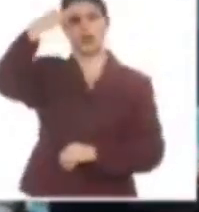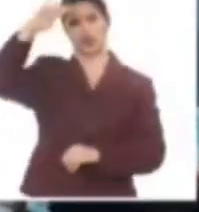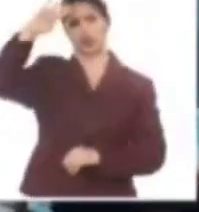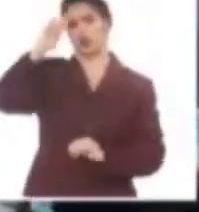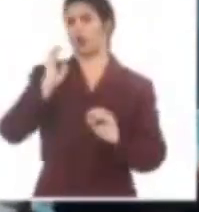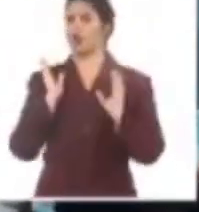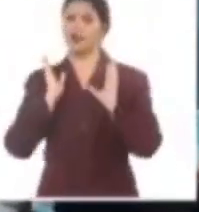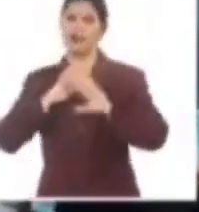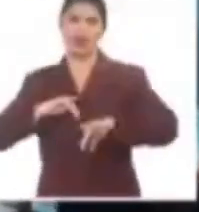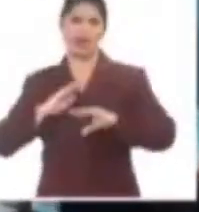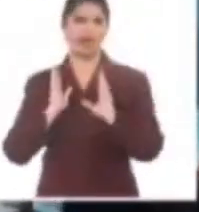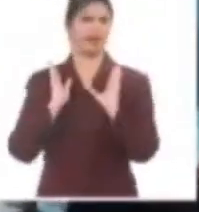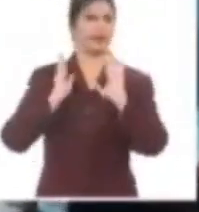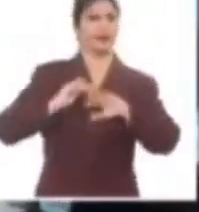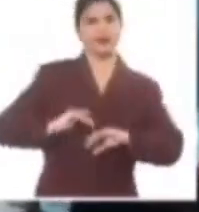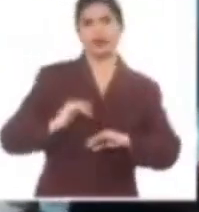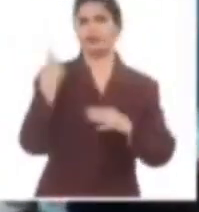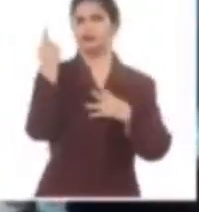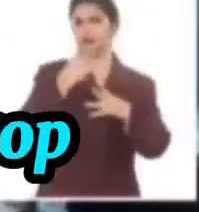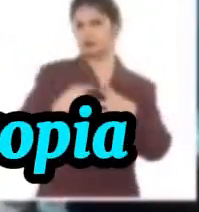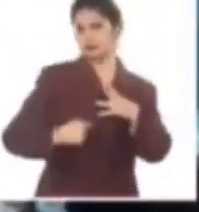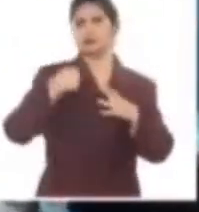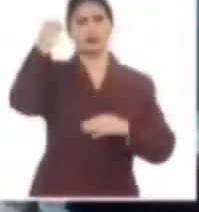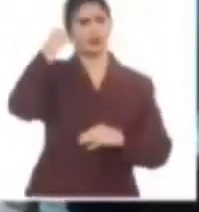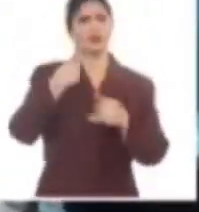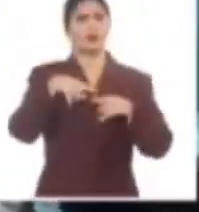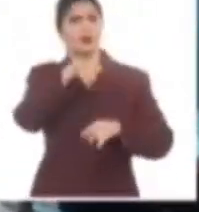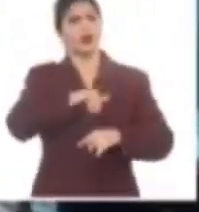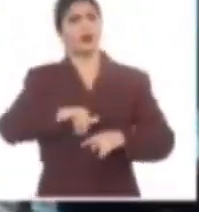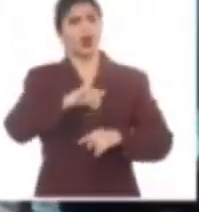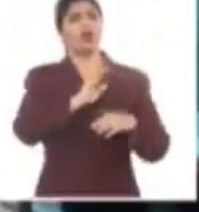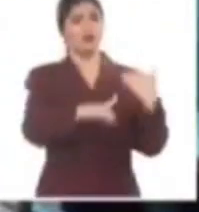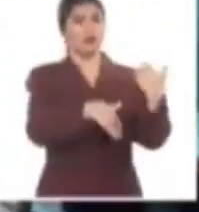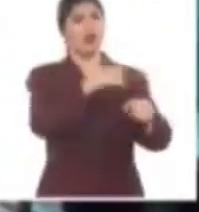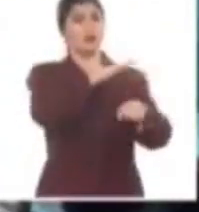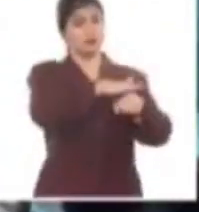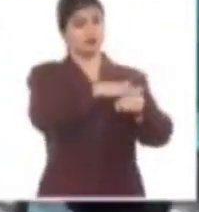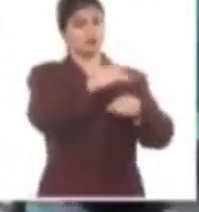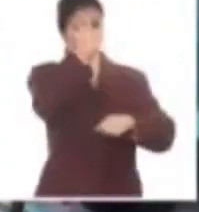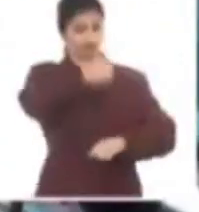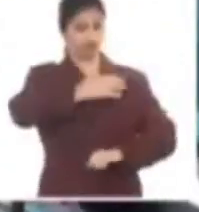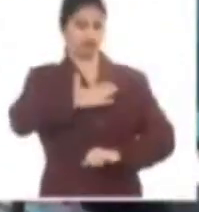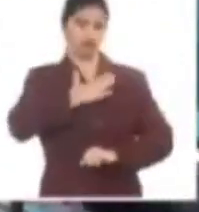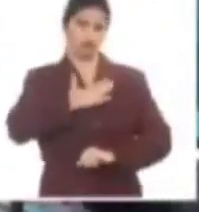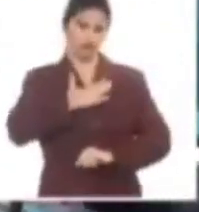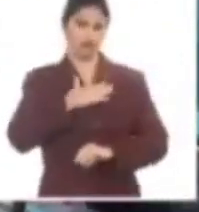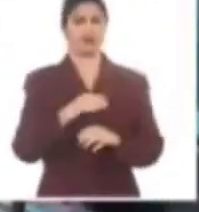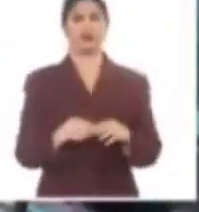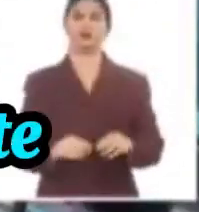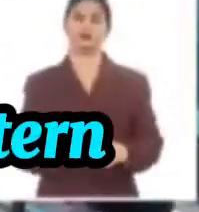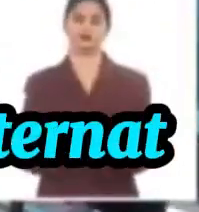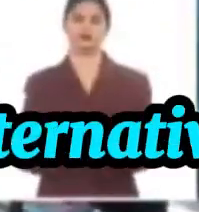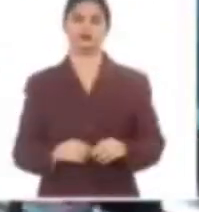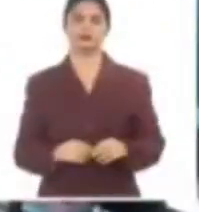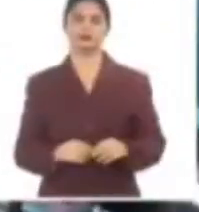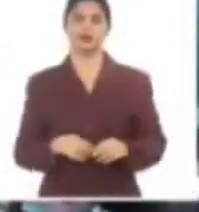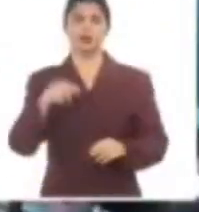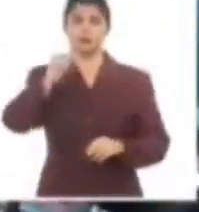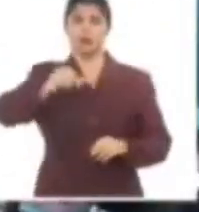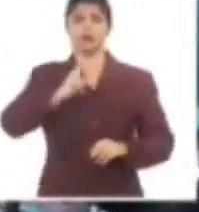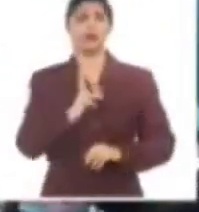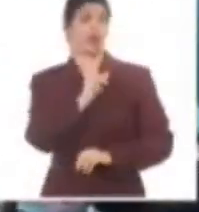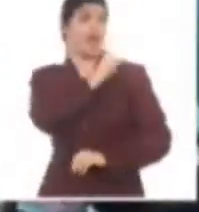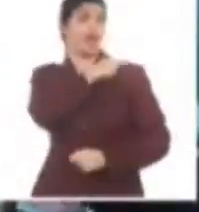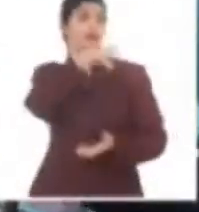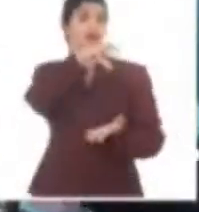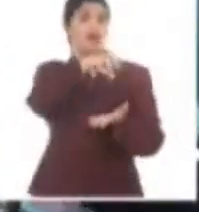limita, pero también están las insuficiencias propias, las limitaciones propias, la falta a veces de gestión o de búsqueda de alternativas.